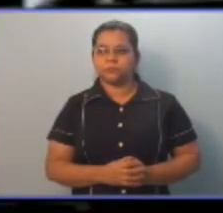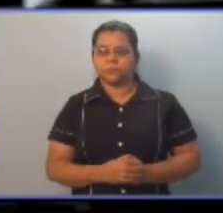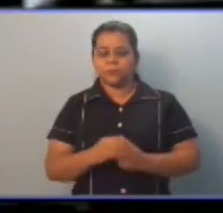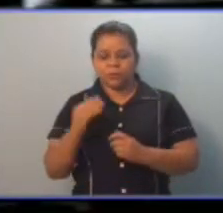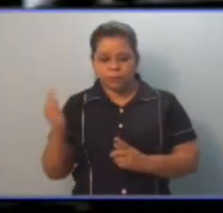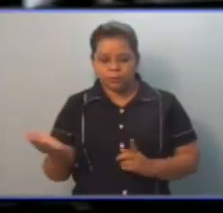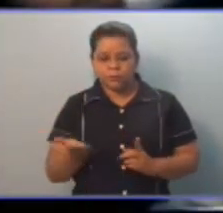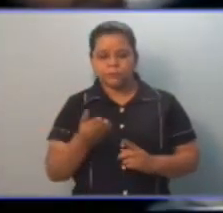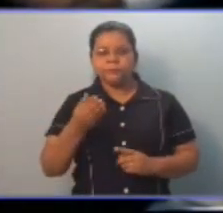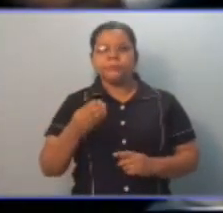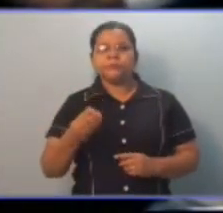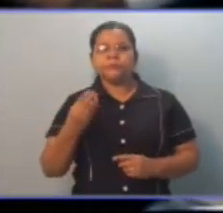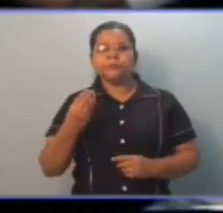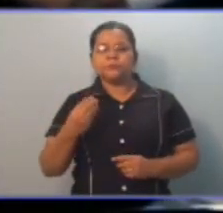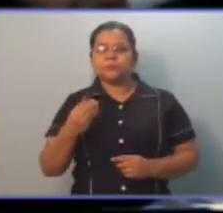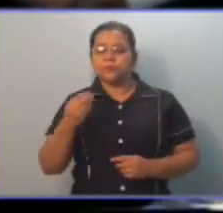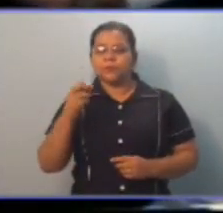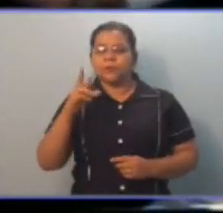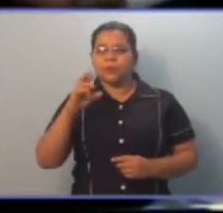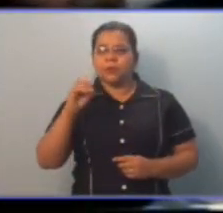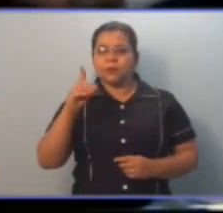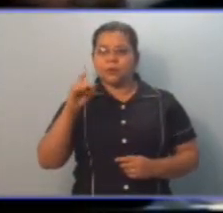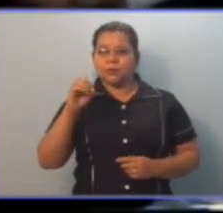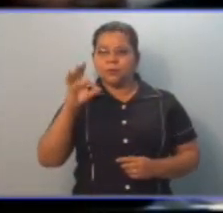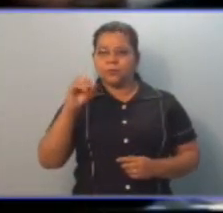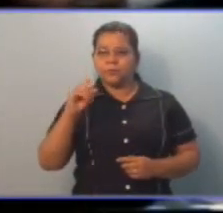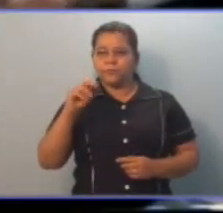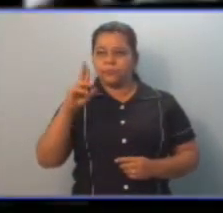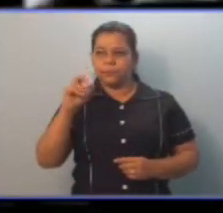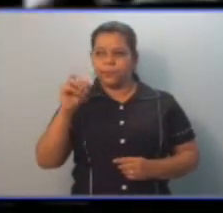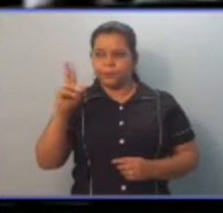Continuamos con el doctor Rodolfo Antonio Parker.